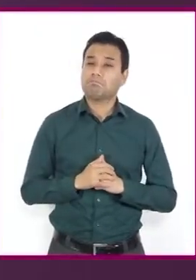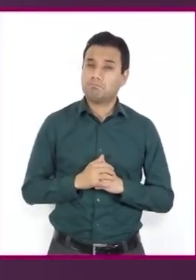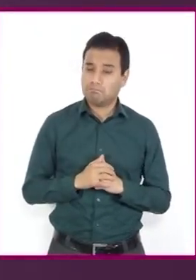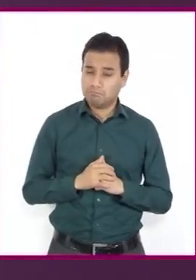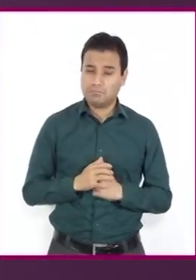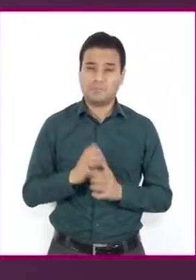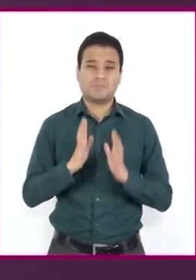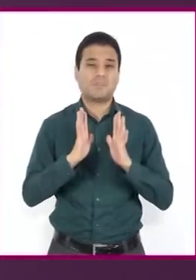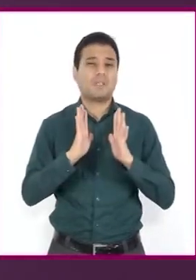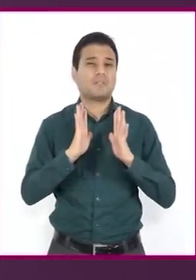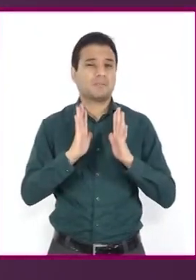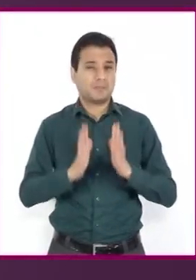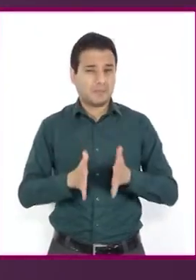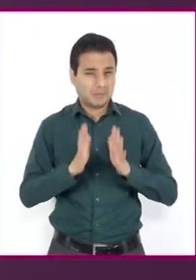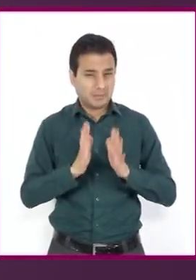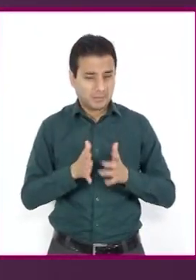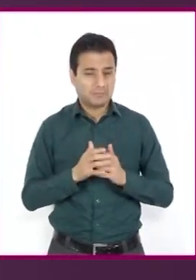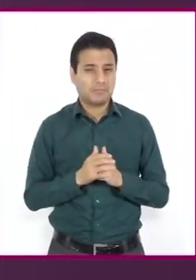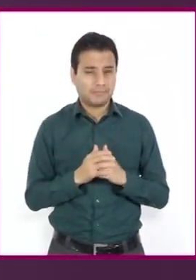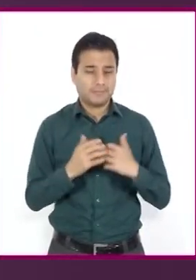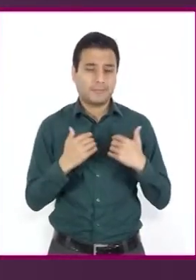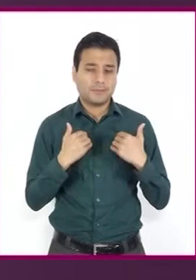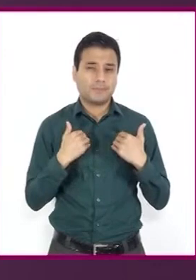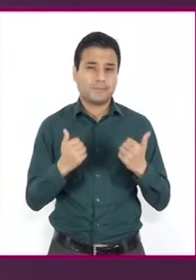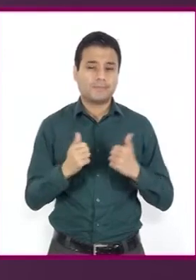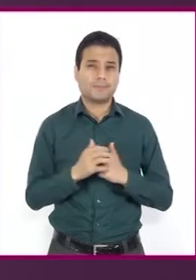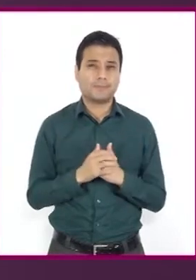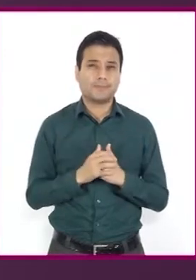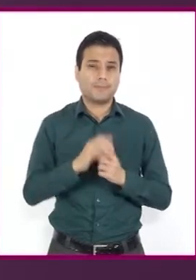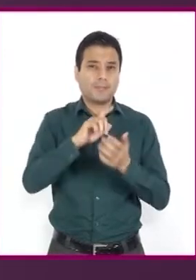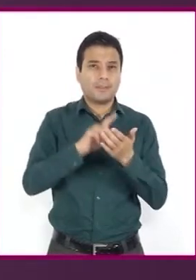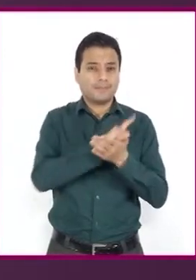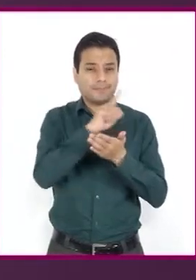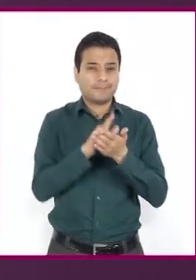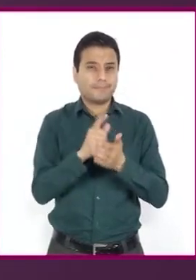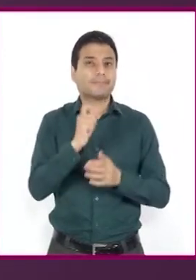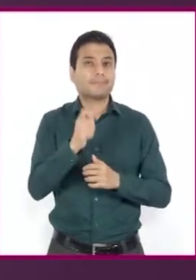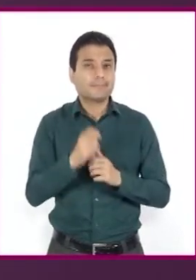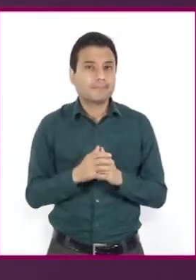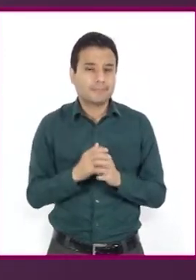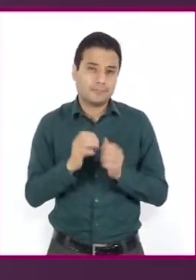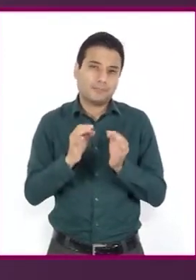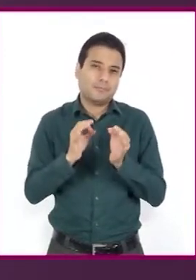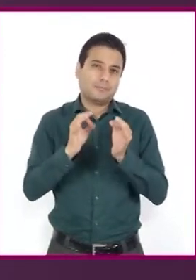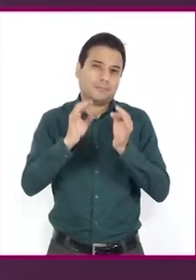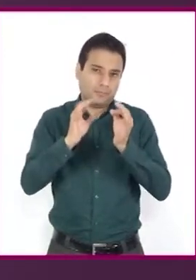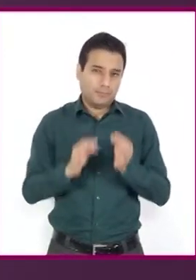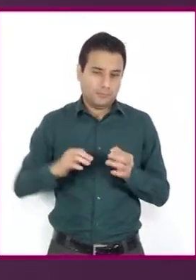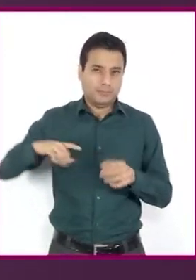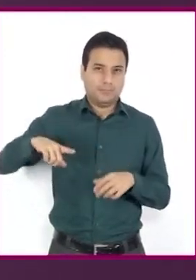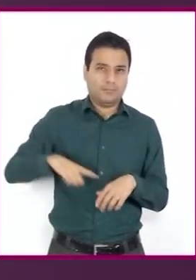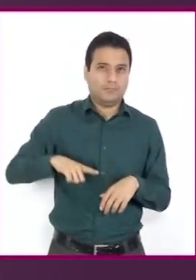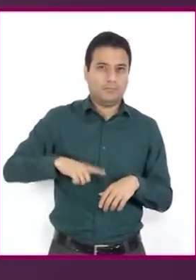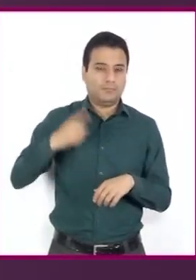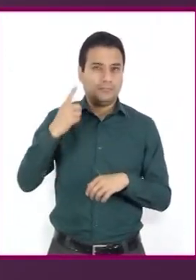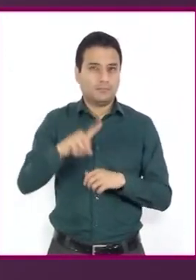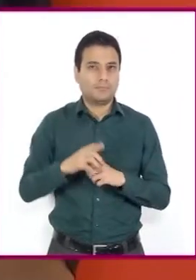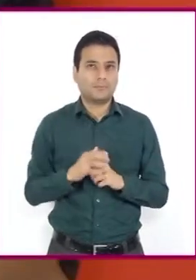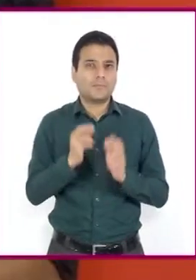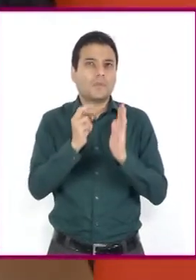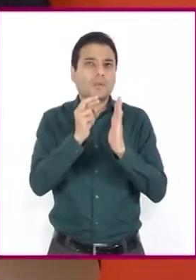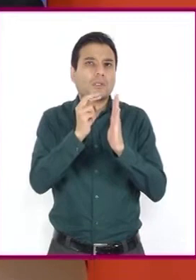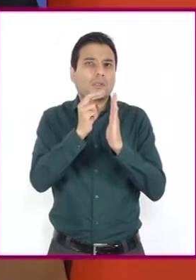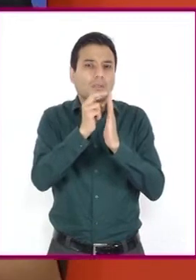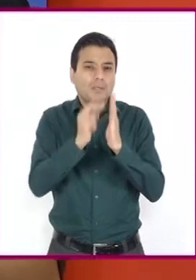Ya conociendo las definiciones es más fácil. Las leyes tienen carácter jurídico y los reglamentos